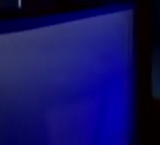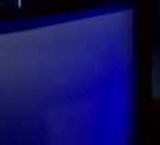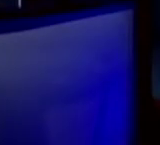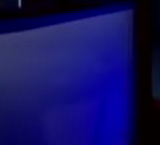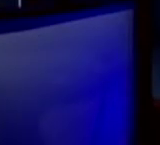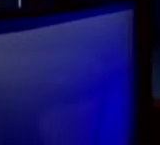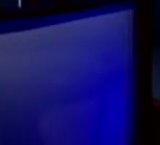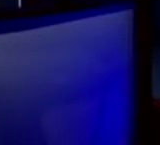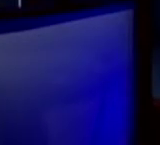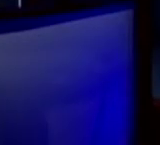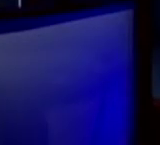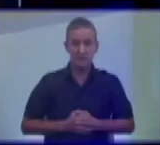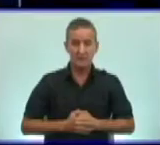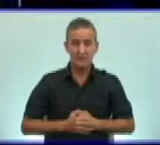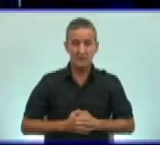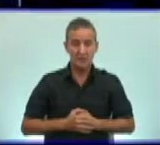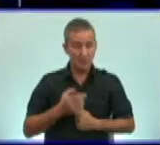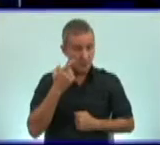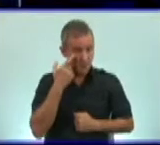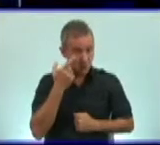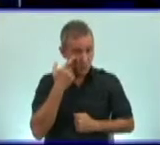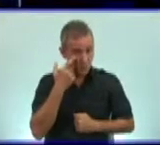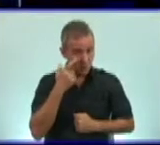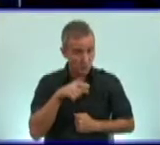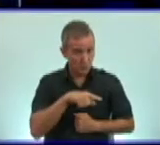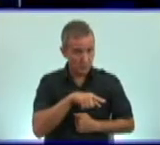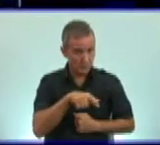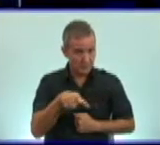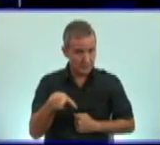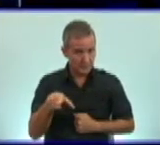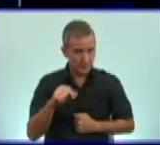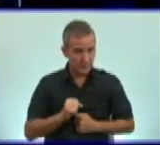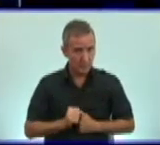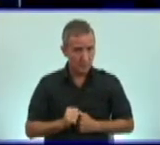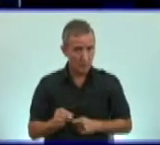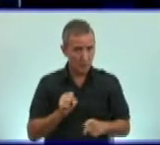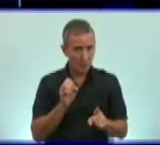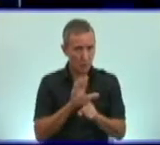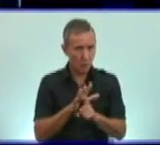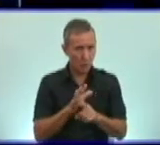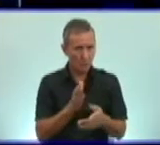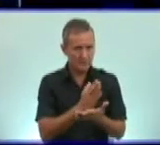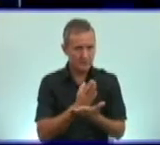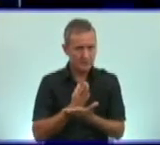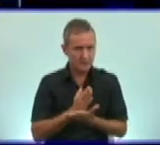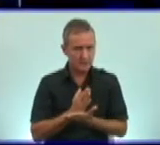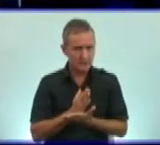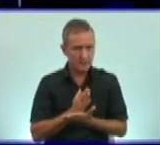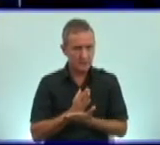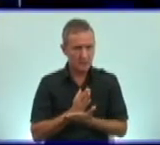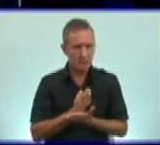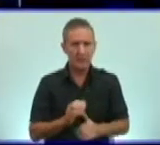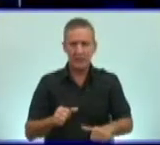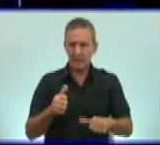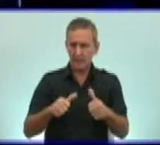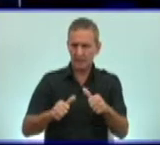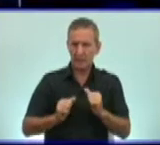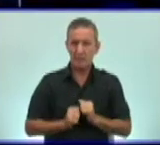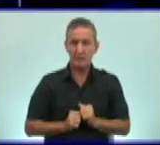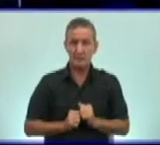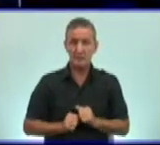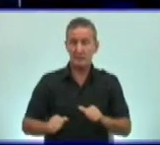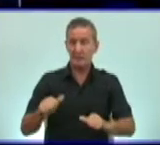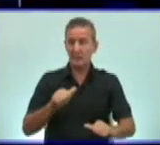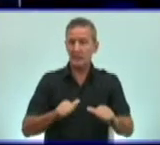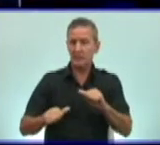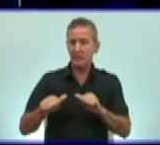Pues bien, es desconocido por ustedes desde que empezaron a estudiar la disciplina, que las